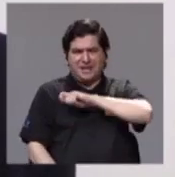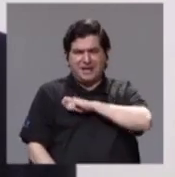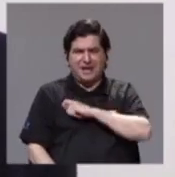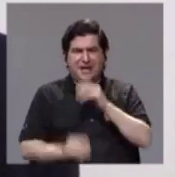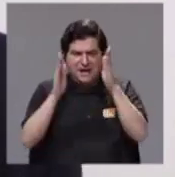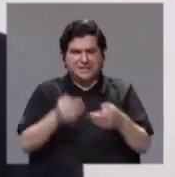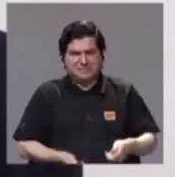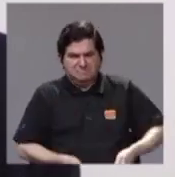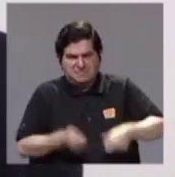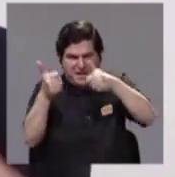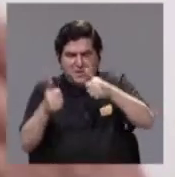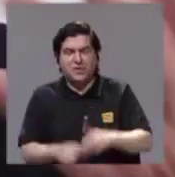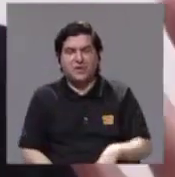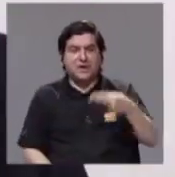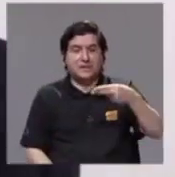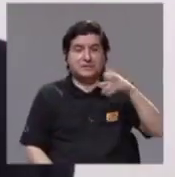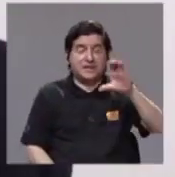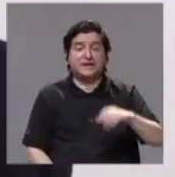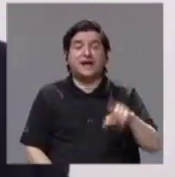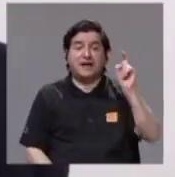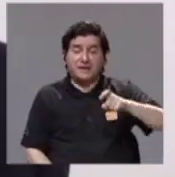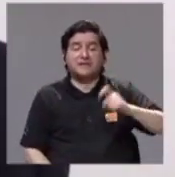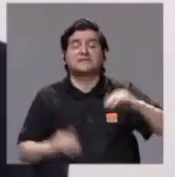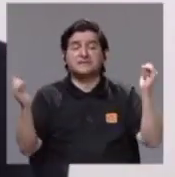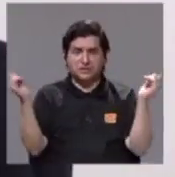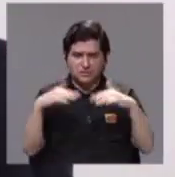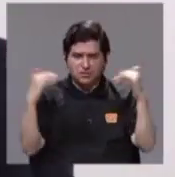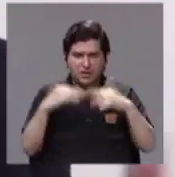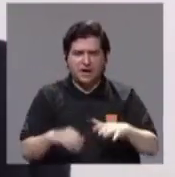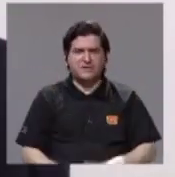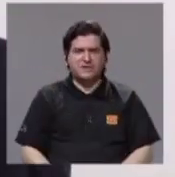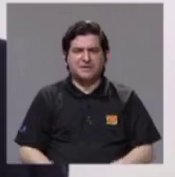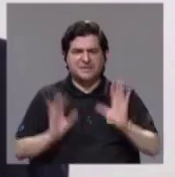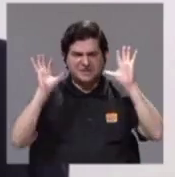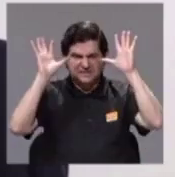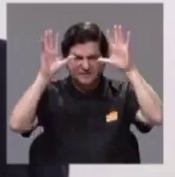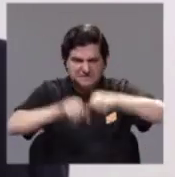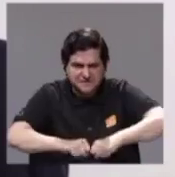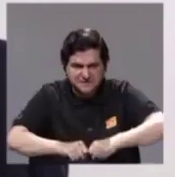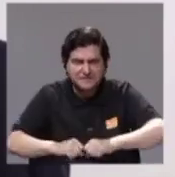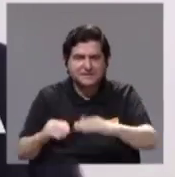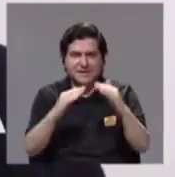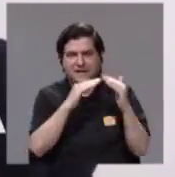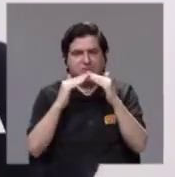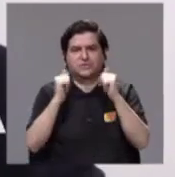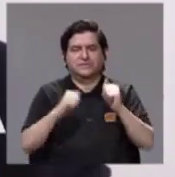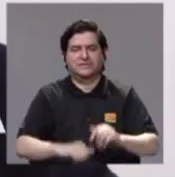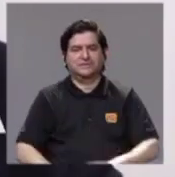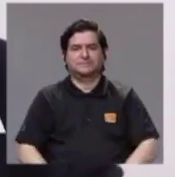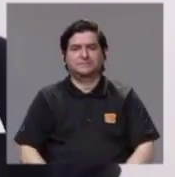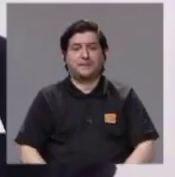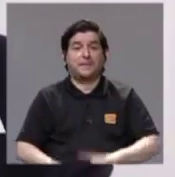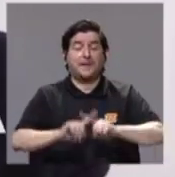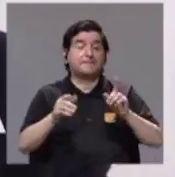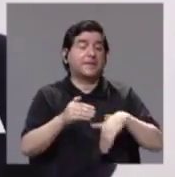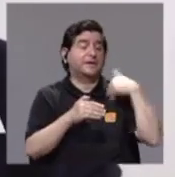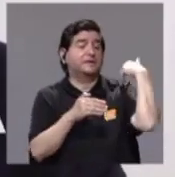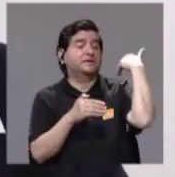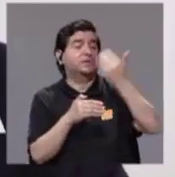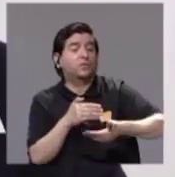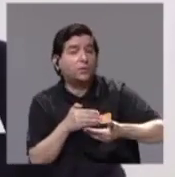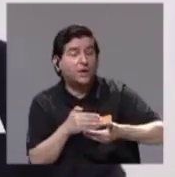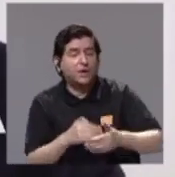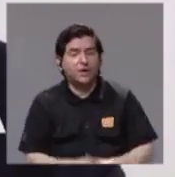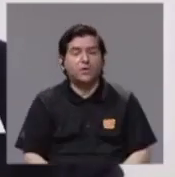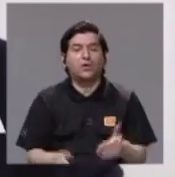y Cortés tuvo que hacer una guerra para apoderarse de la ciudad de Tenochtitlán. Pero